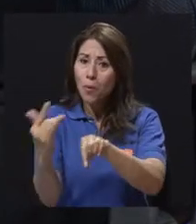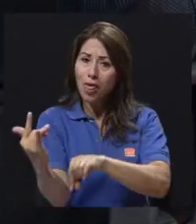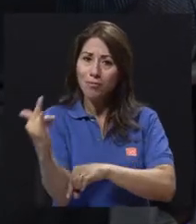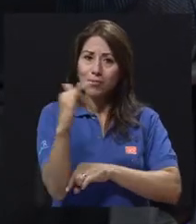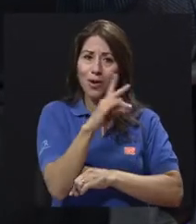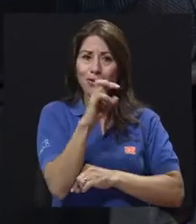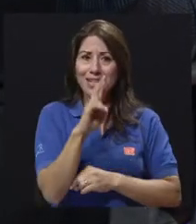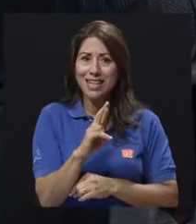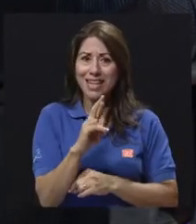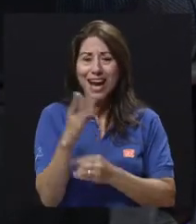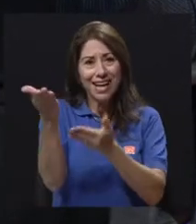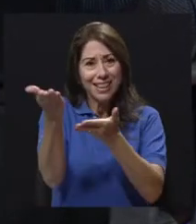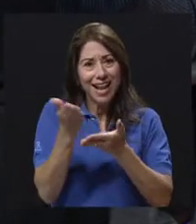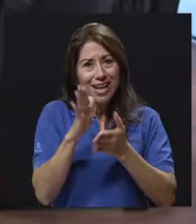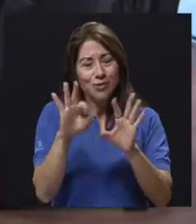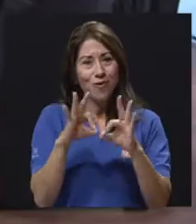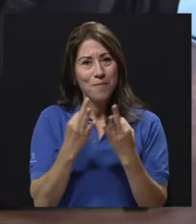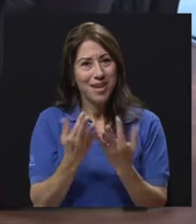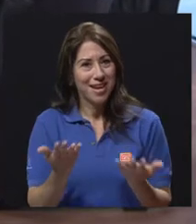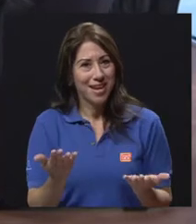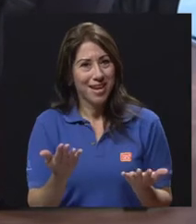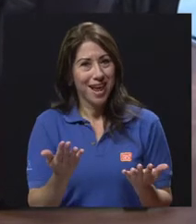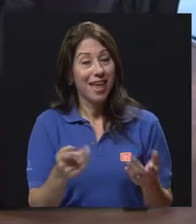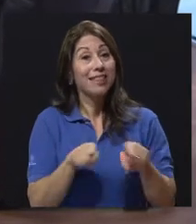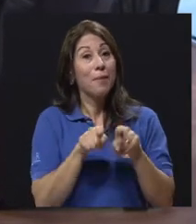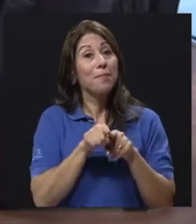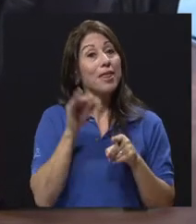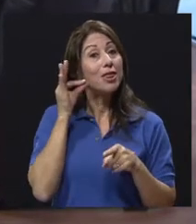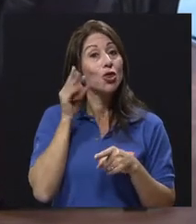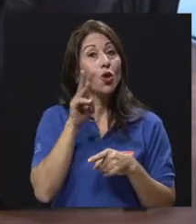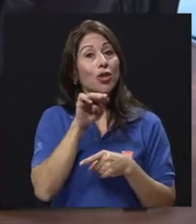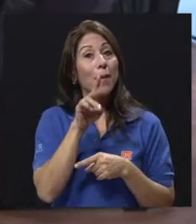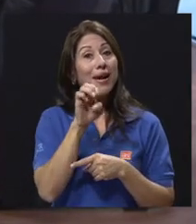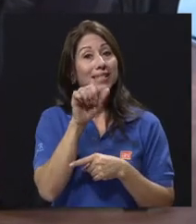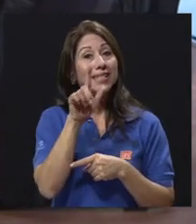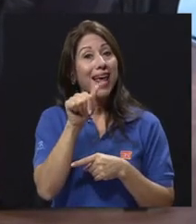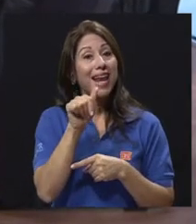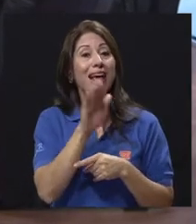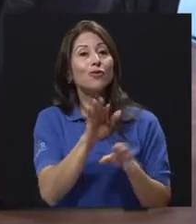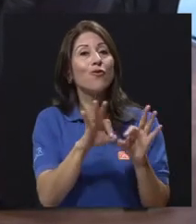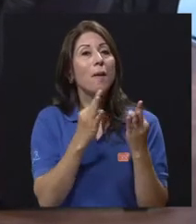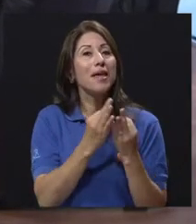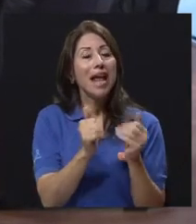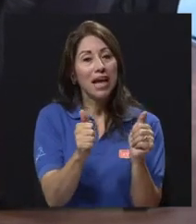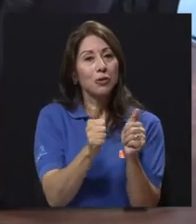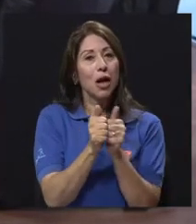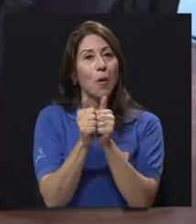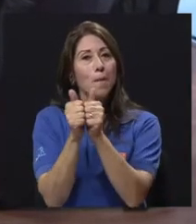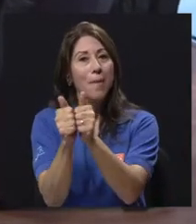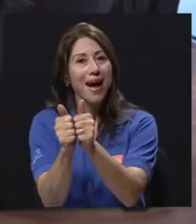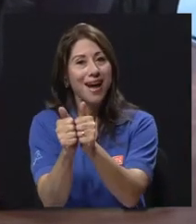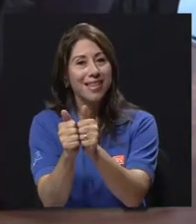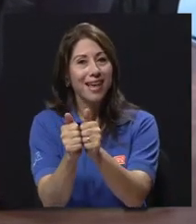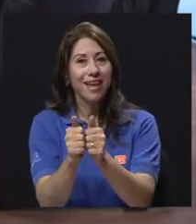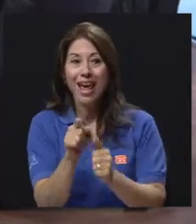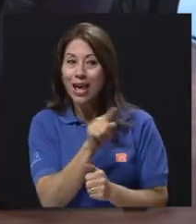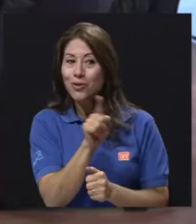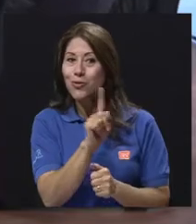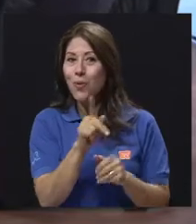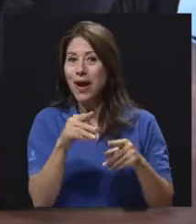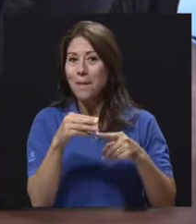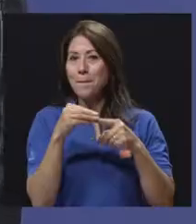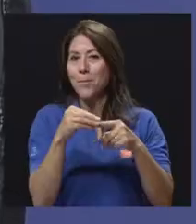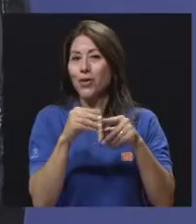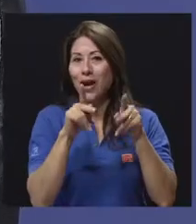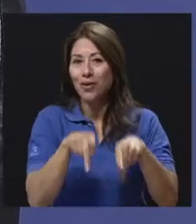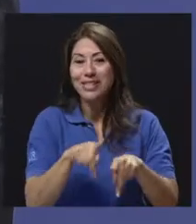familia de doña Marcela, que la acompaña a las carreras y que están siempre ahí con ellos. No fueron protagonistas, pero siempre los vimos que la acompañaban